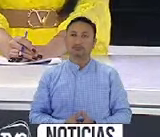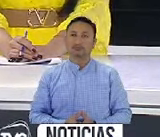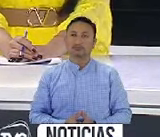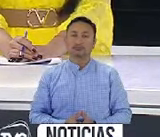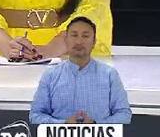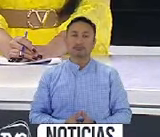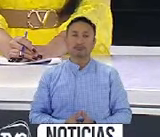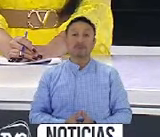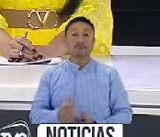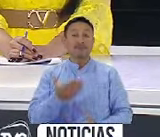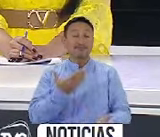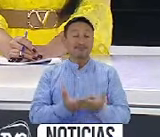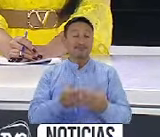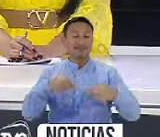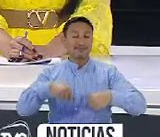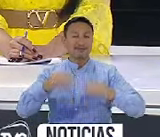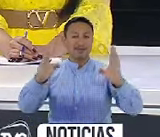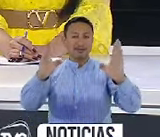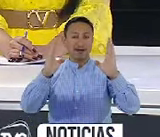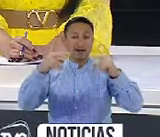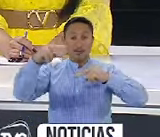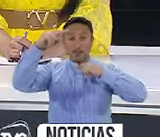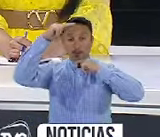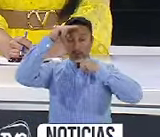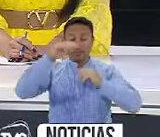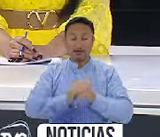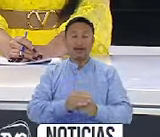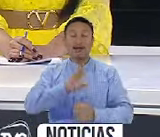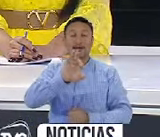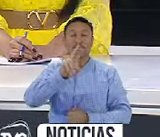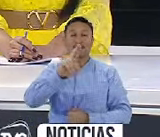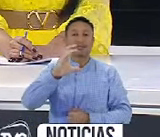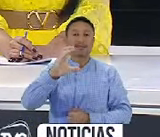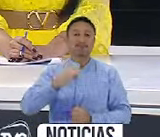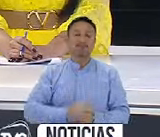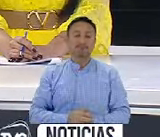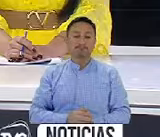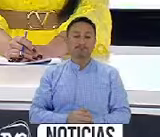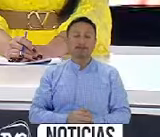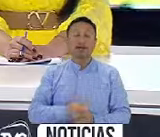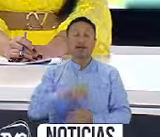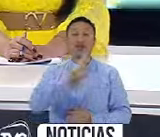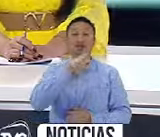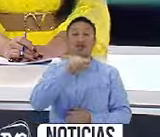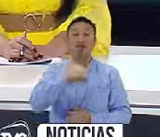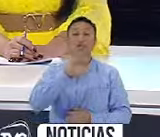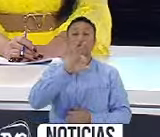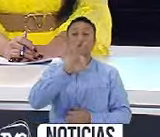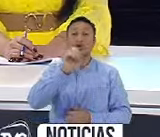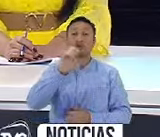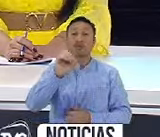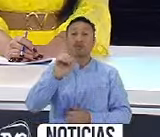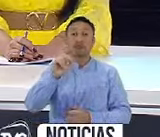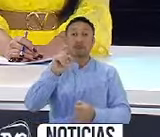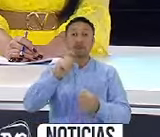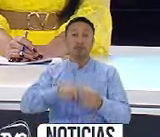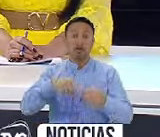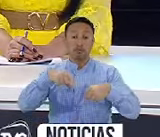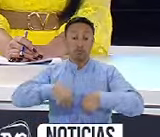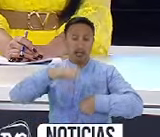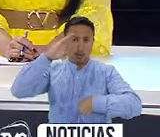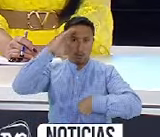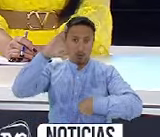Gracias por seguir en sintonía de la emisión estelar de TVC Noticias. 2.900 plazas pone a disposición la Policía Nacional